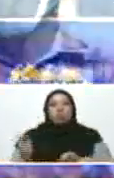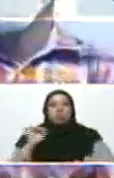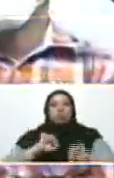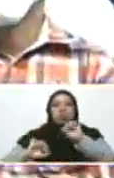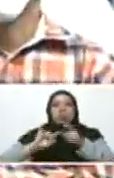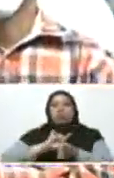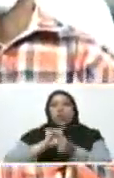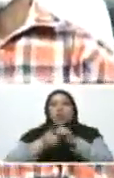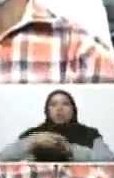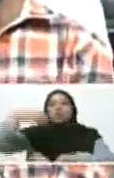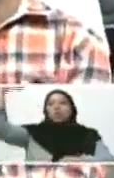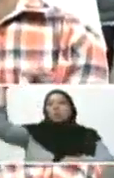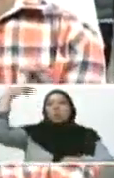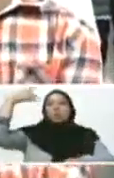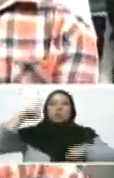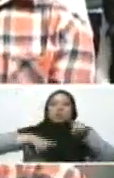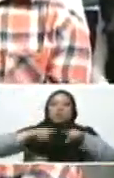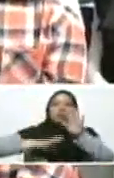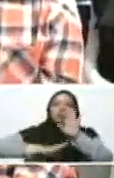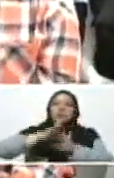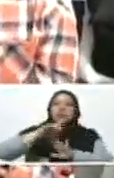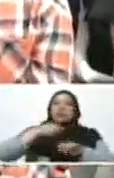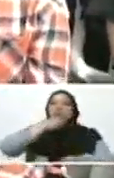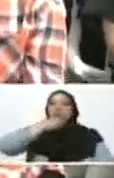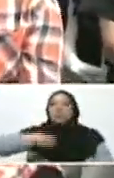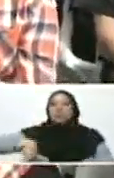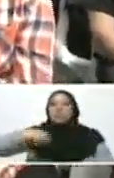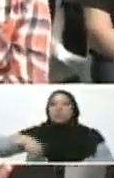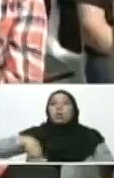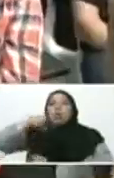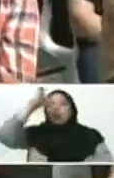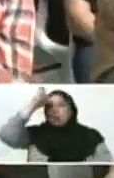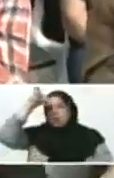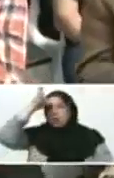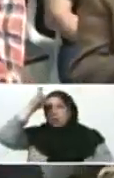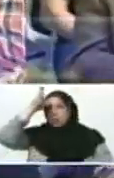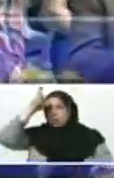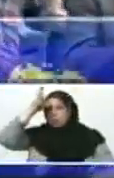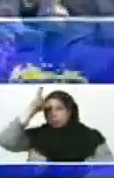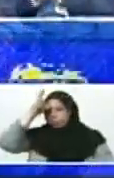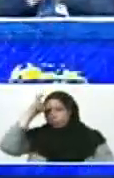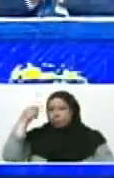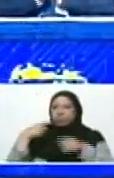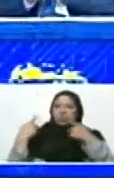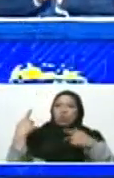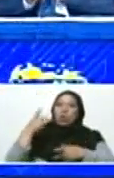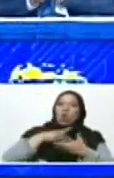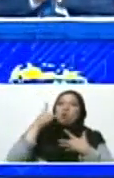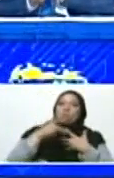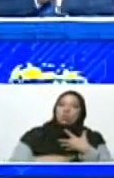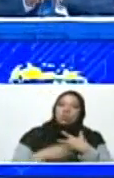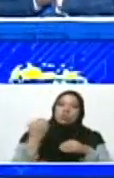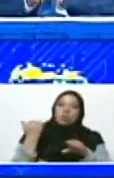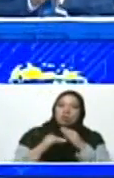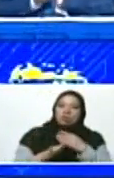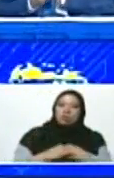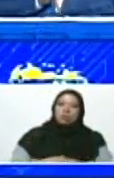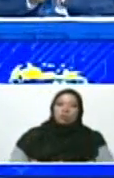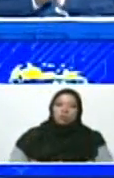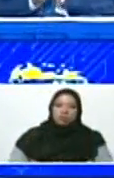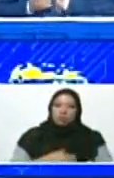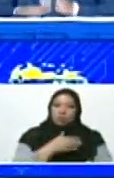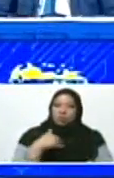cambio climático que se desarrollará en el mes de noviembre en Egipto. Llevar los proyectos, exponer los proyectos, y